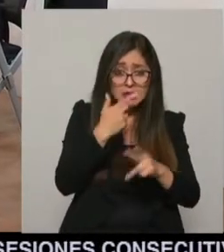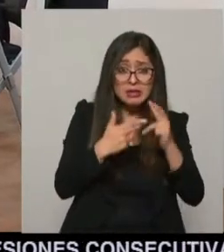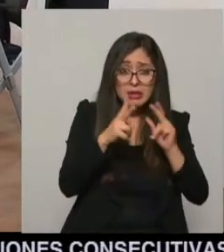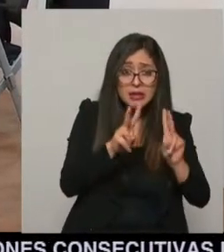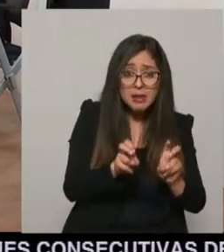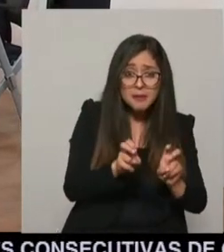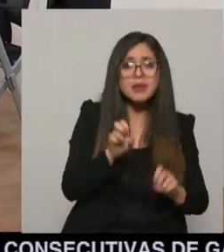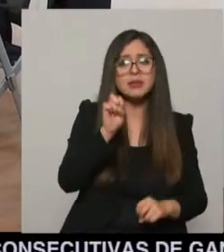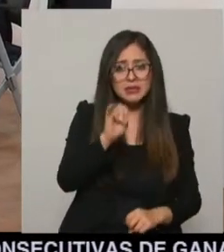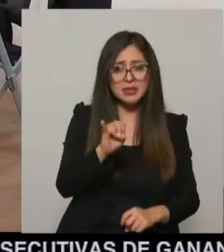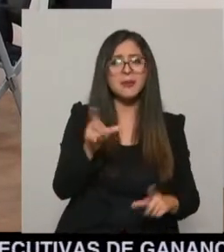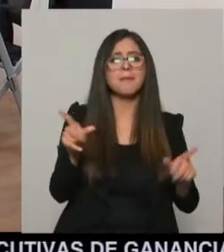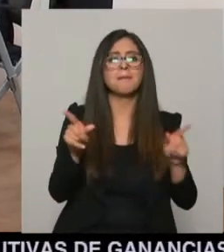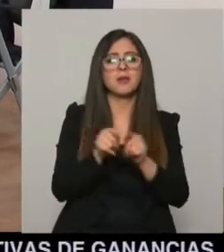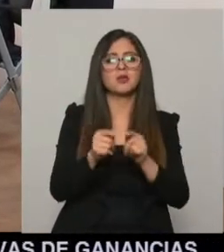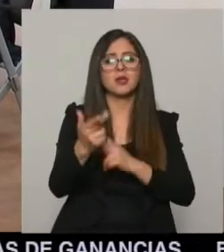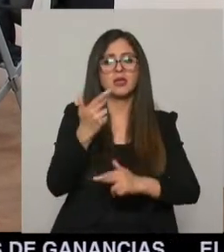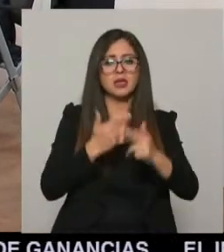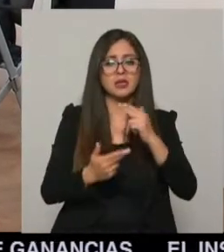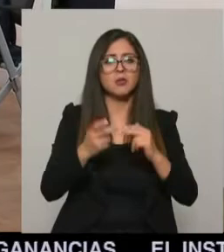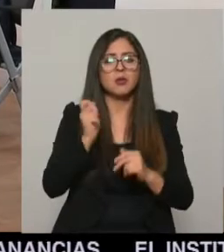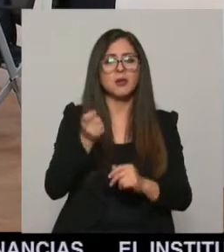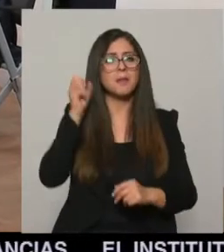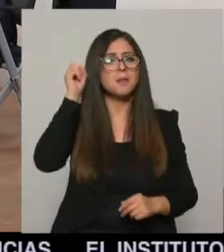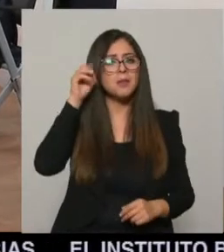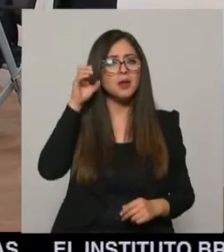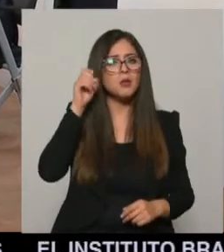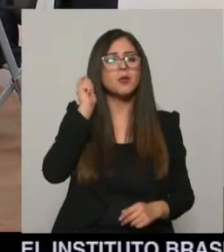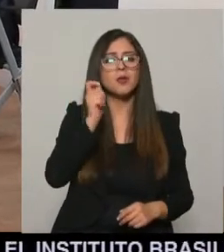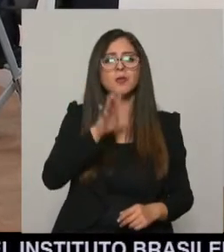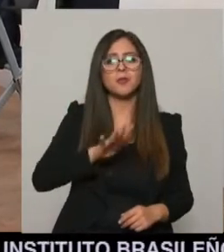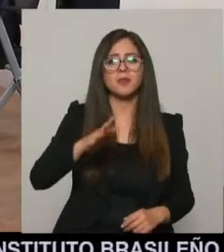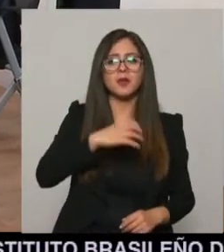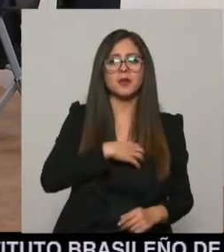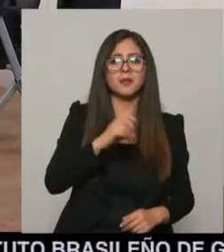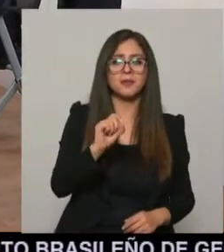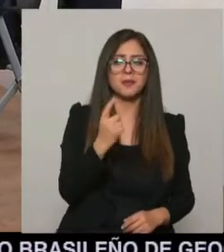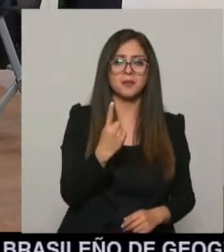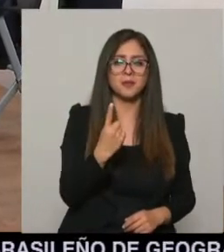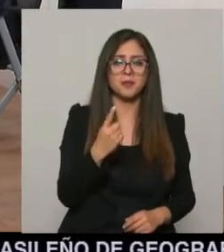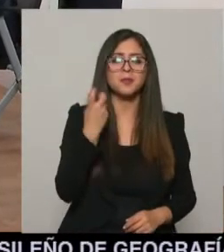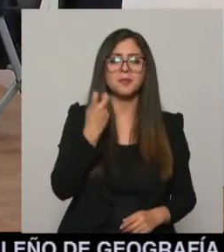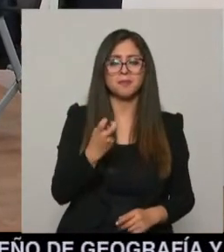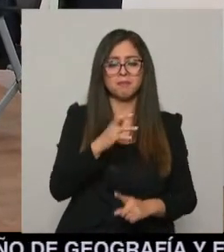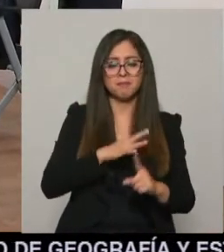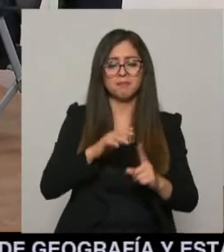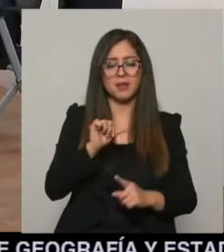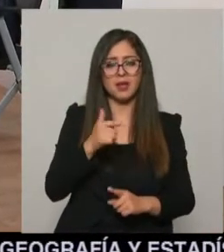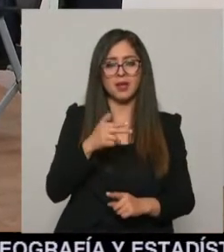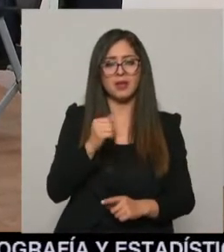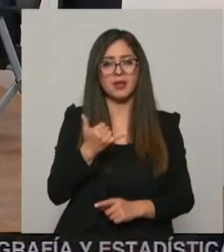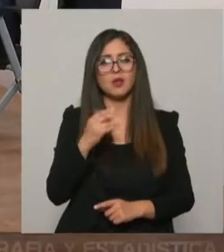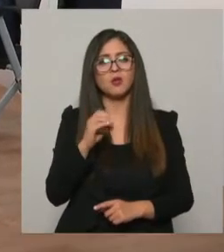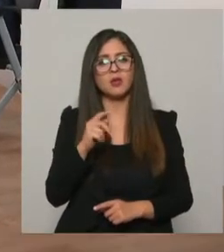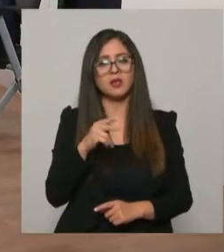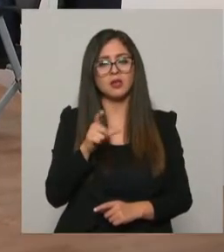que Bueno, sí. vamos a hacer la pausa y ya volvemos. Estamos en vivo transmitiendo desde los estudios de Capital 21. Esto es Agenda y Contexto.